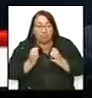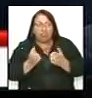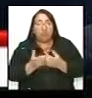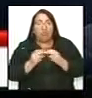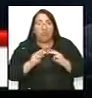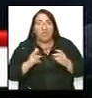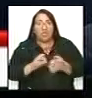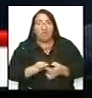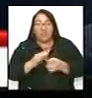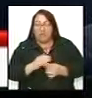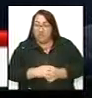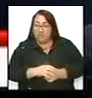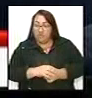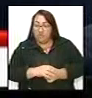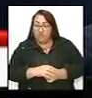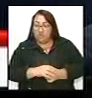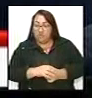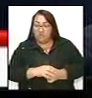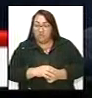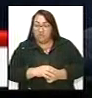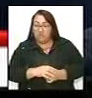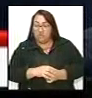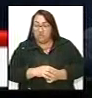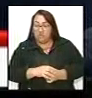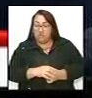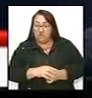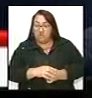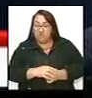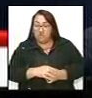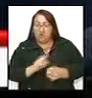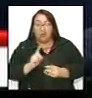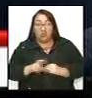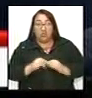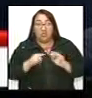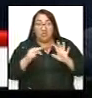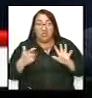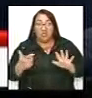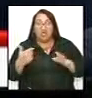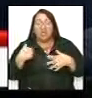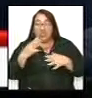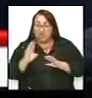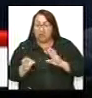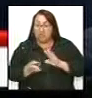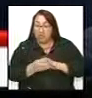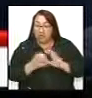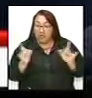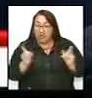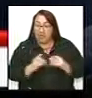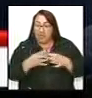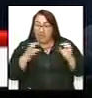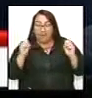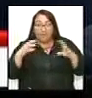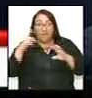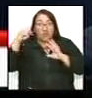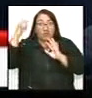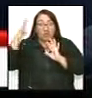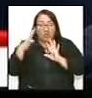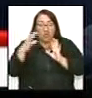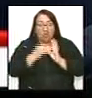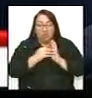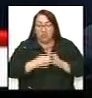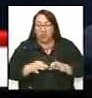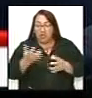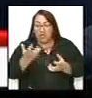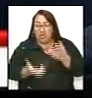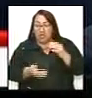materiales aislantes y térmicos a partir del 2017 tratamos de incorporar la captación de energía solar y darle fuentes de